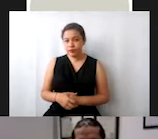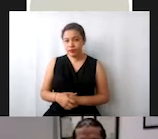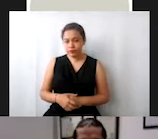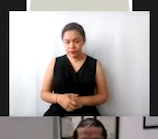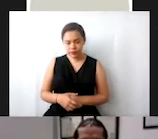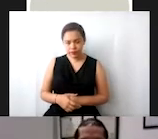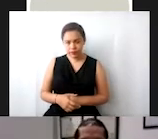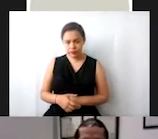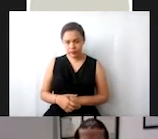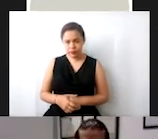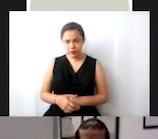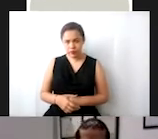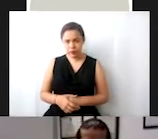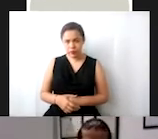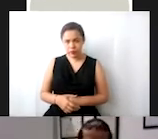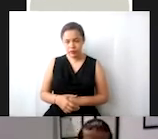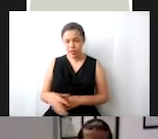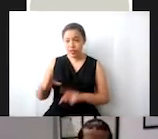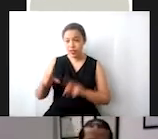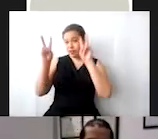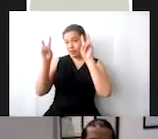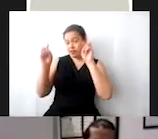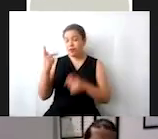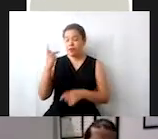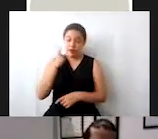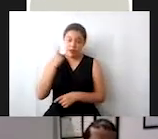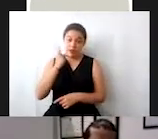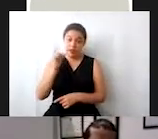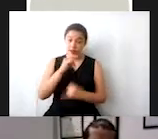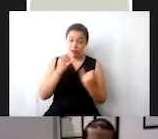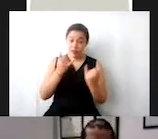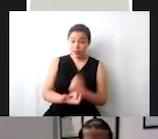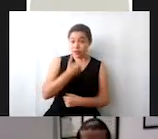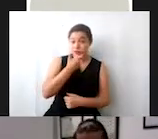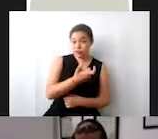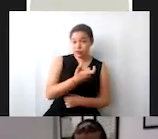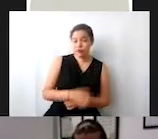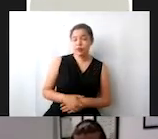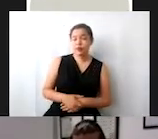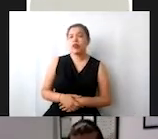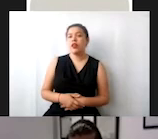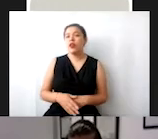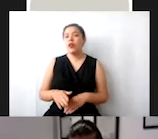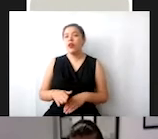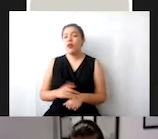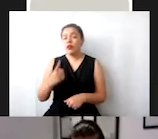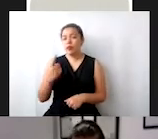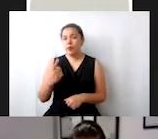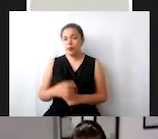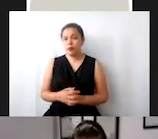tiene un tema político y económico, porque si recordemos